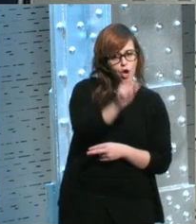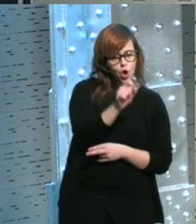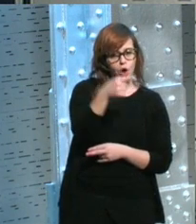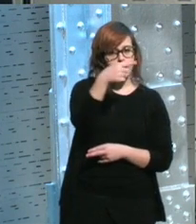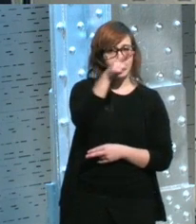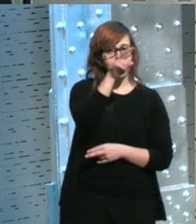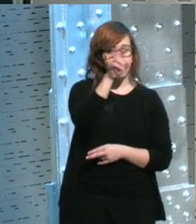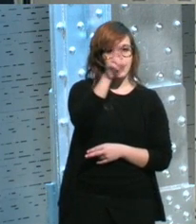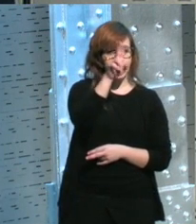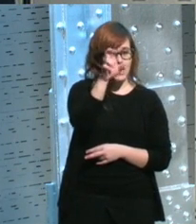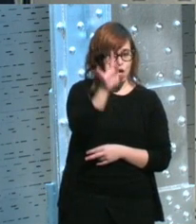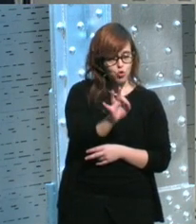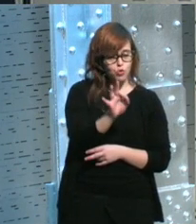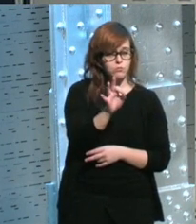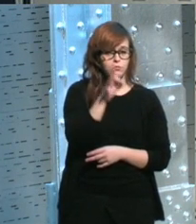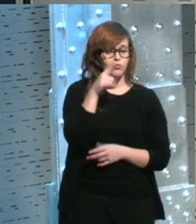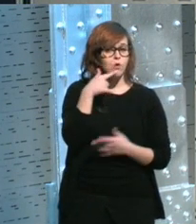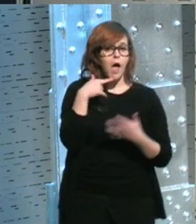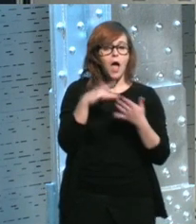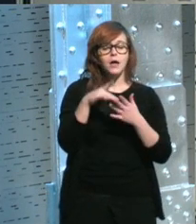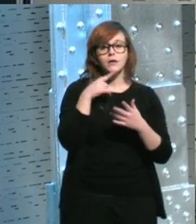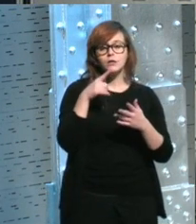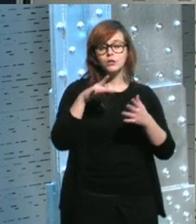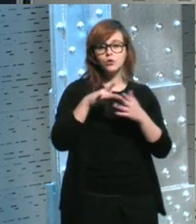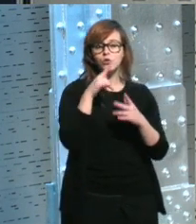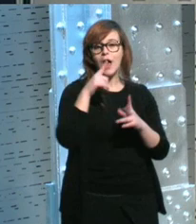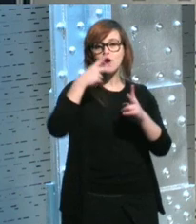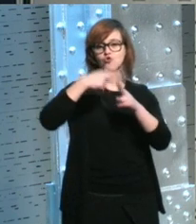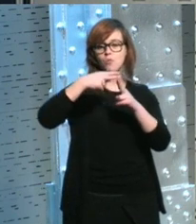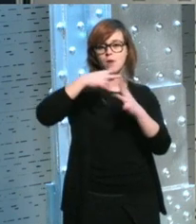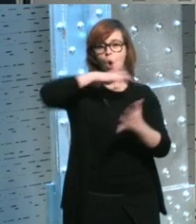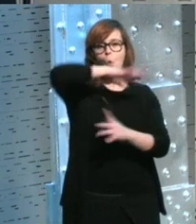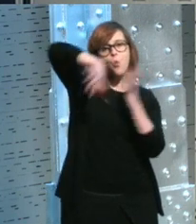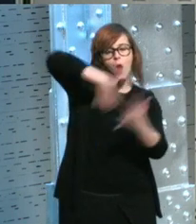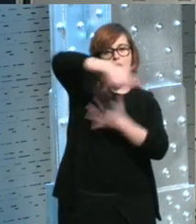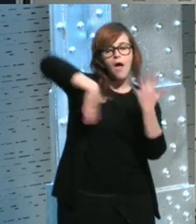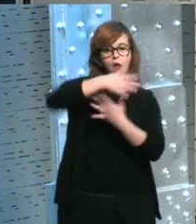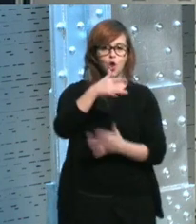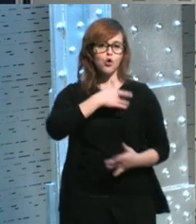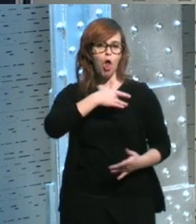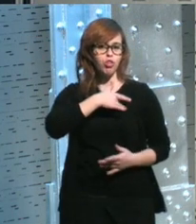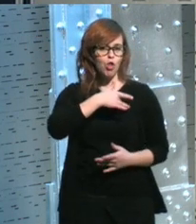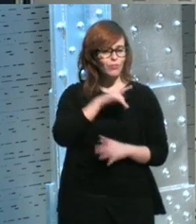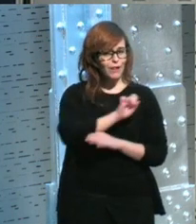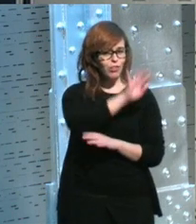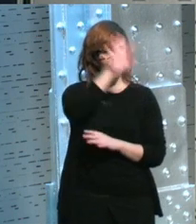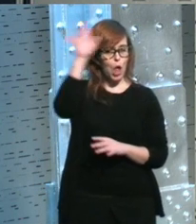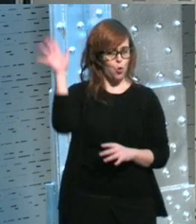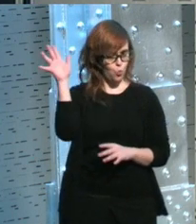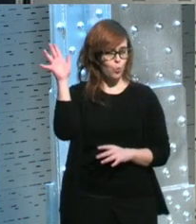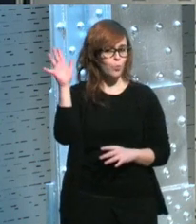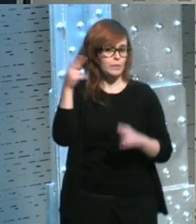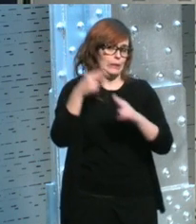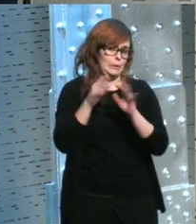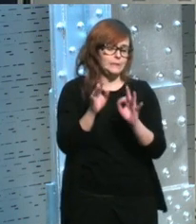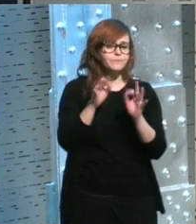va a encontrar, entonces puedo dar el título, no es mercadeo, se llama Huracán, Corazón del Cielo, pero sí tuve que estudiar un poco lo